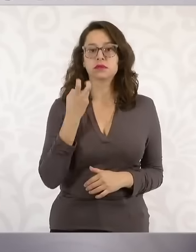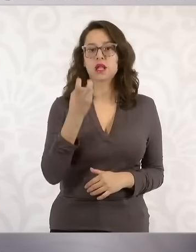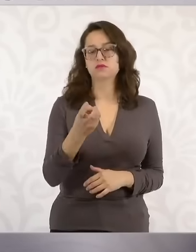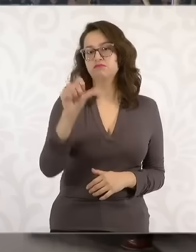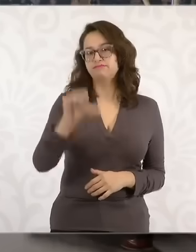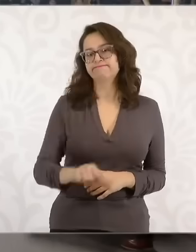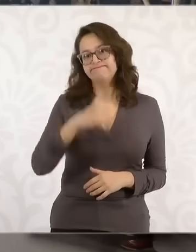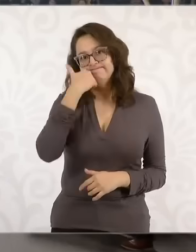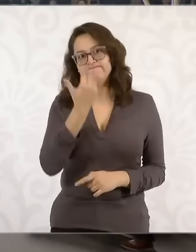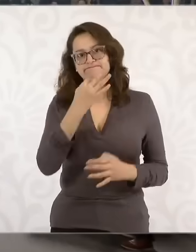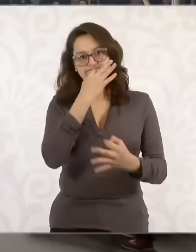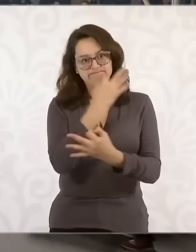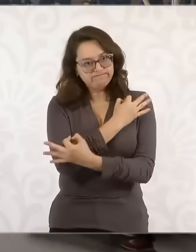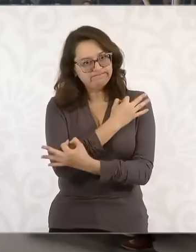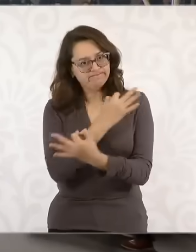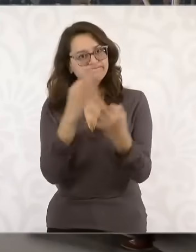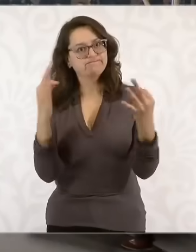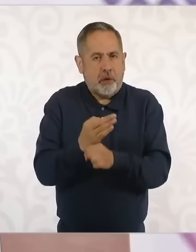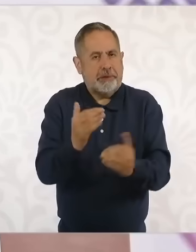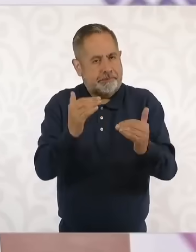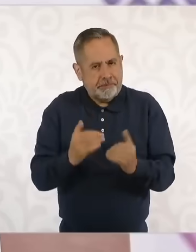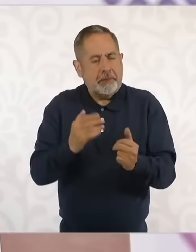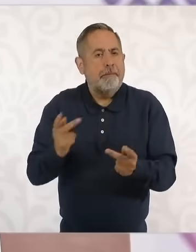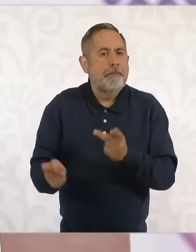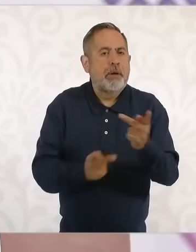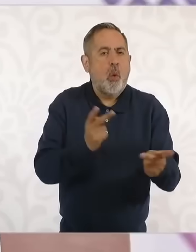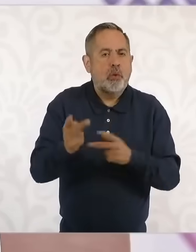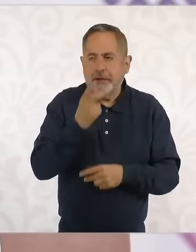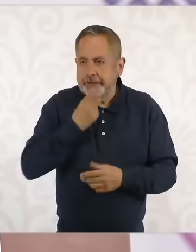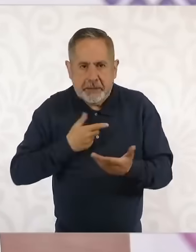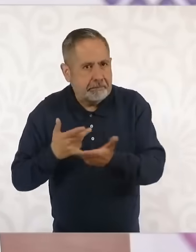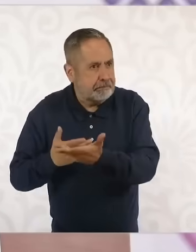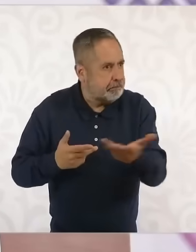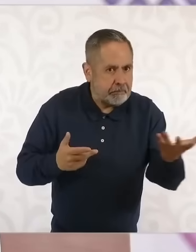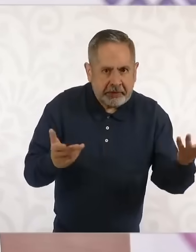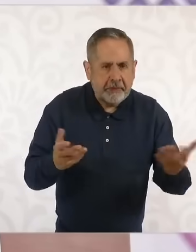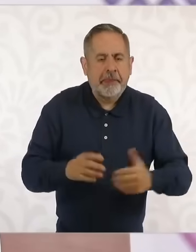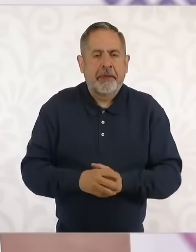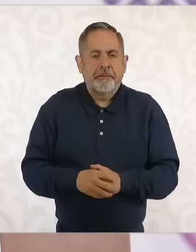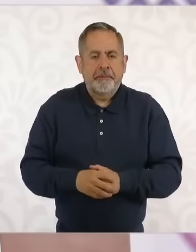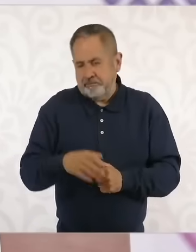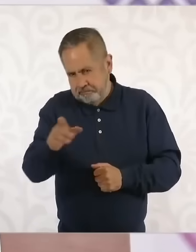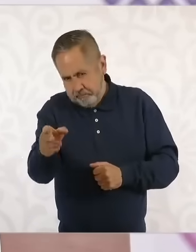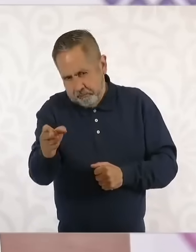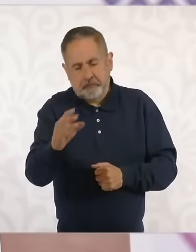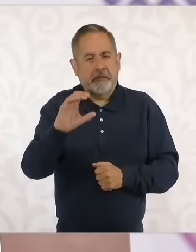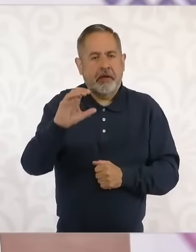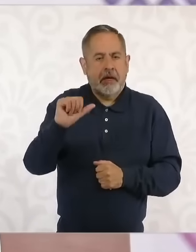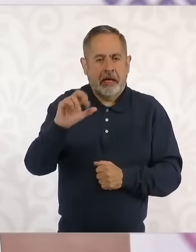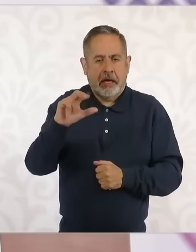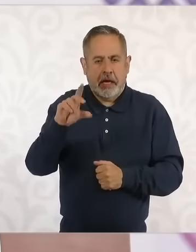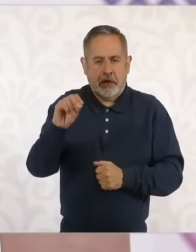su conocimiento el día de hoy. A ver, por acá. A ver, vamos acá, Carlos, y